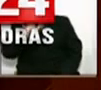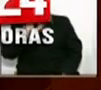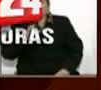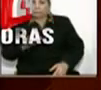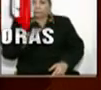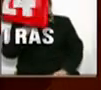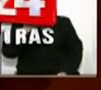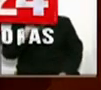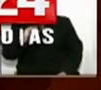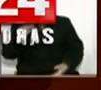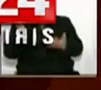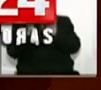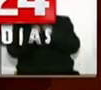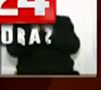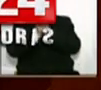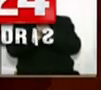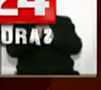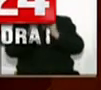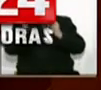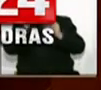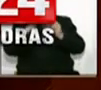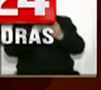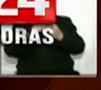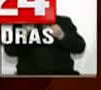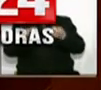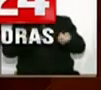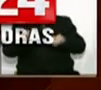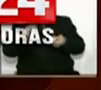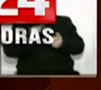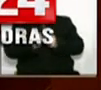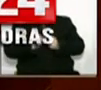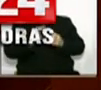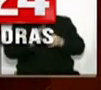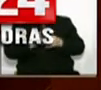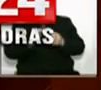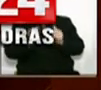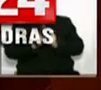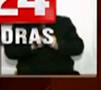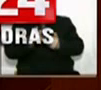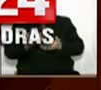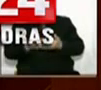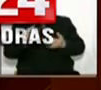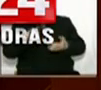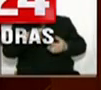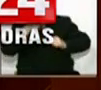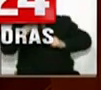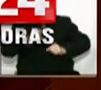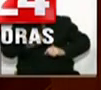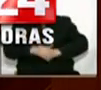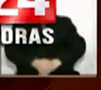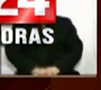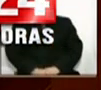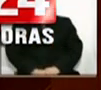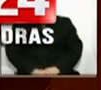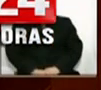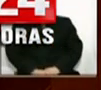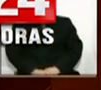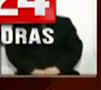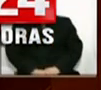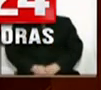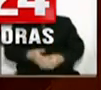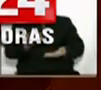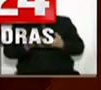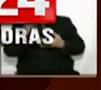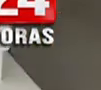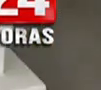adquirir escudos faciales de uso comunitario a ser entregados a los potenciales usuarios del servicio de